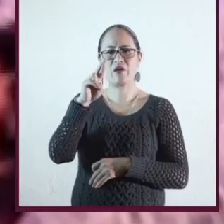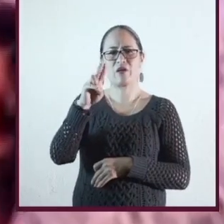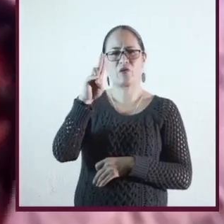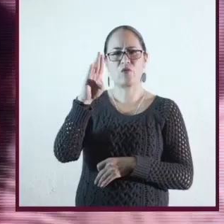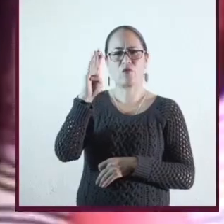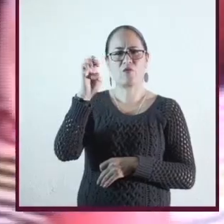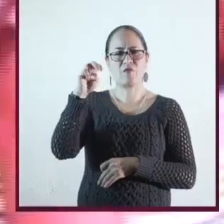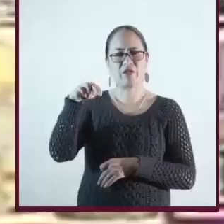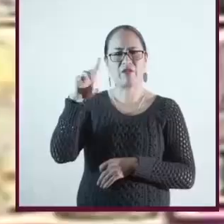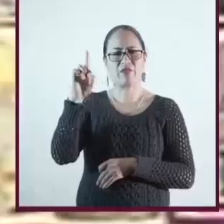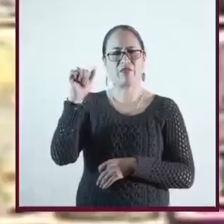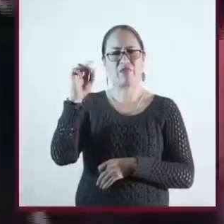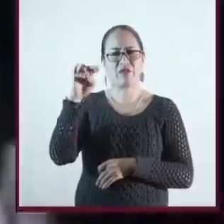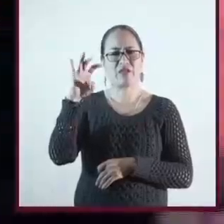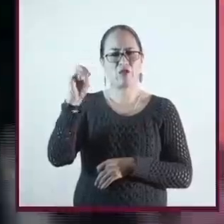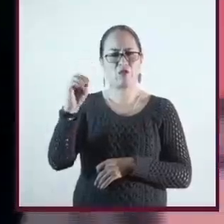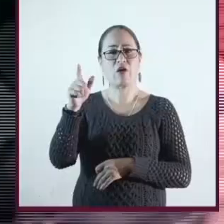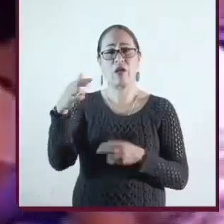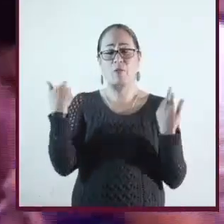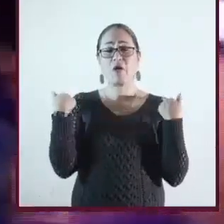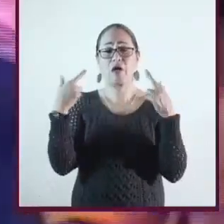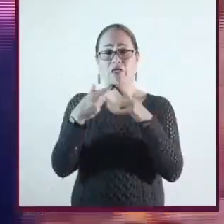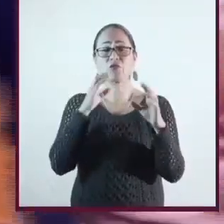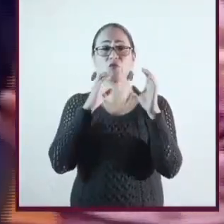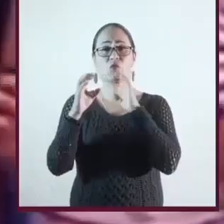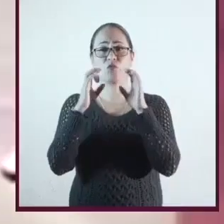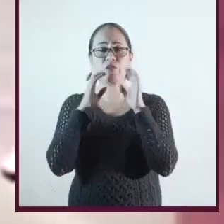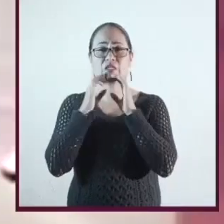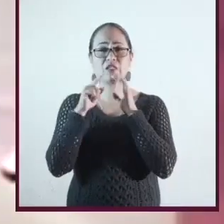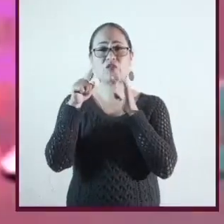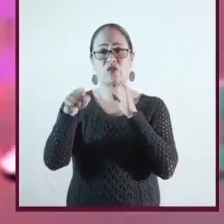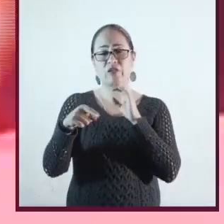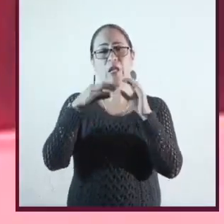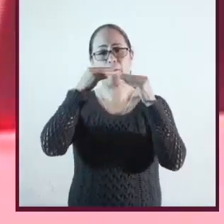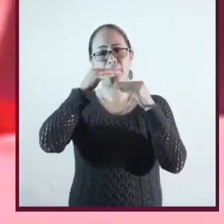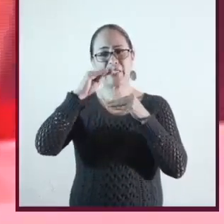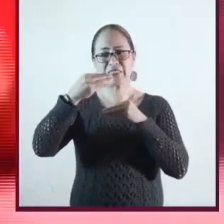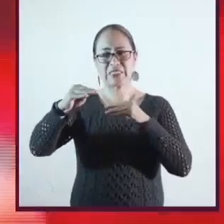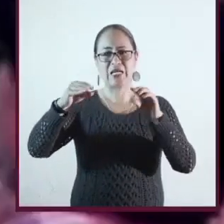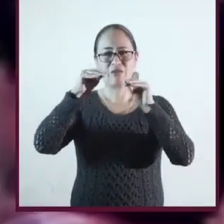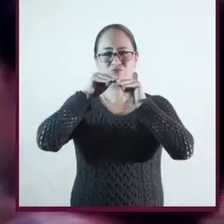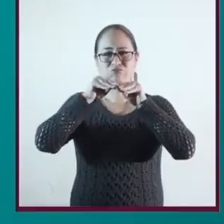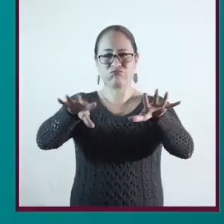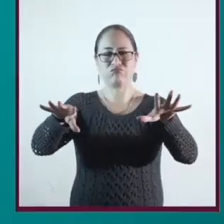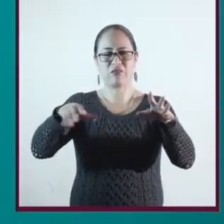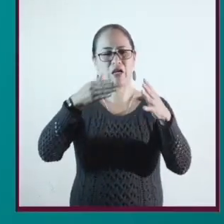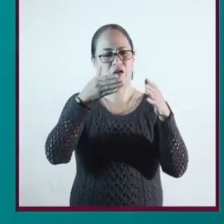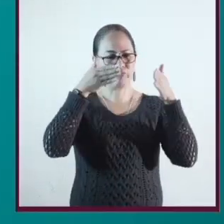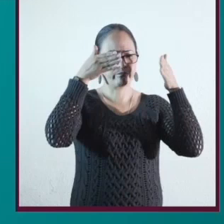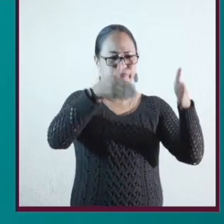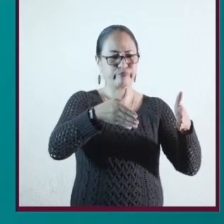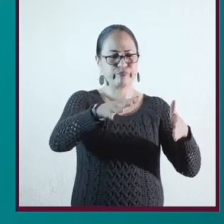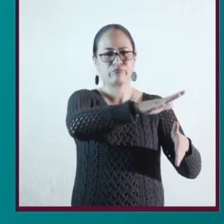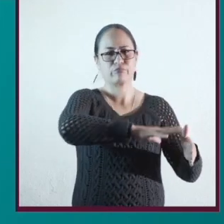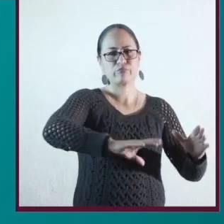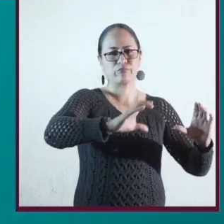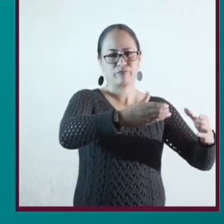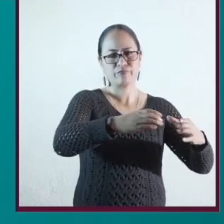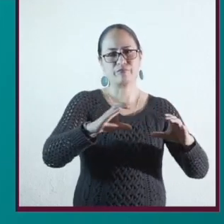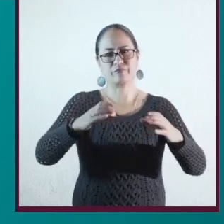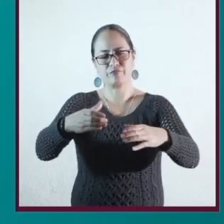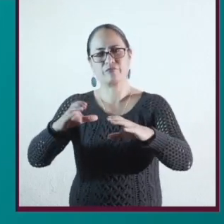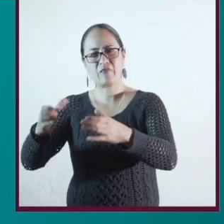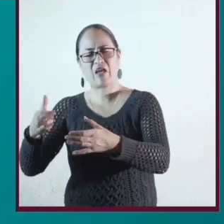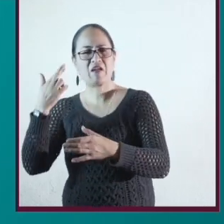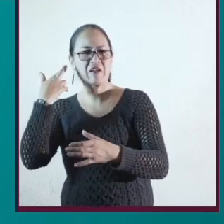diseñar mensajes específicos para distintos públicos en medios tradicionales y digitales. ¿Cuál fue el papel